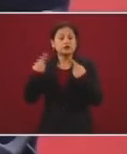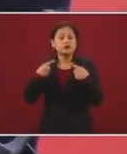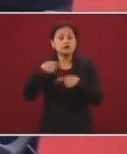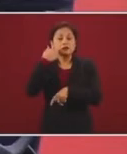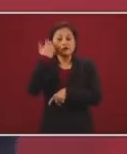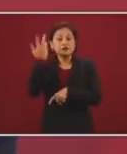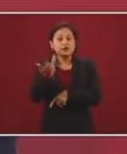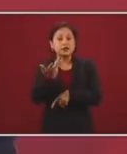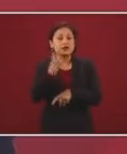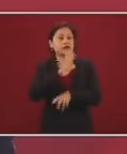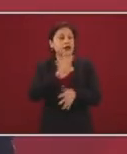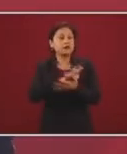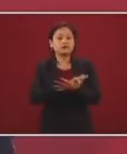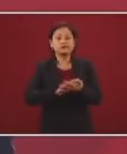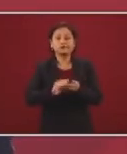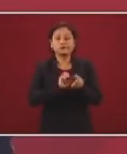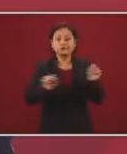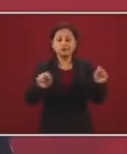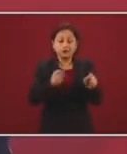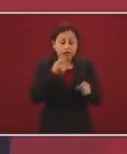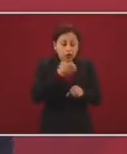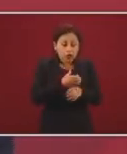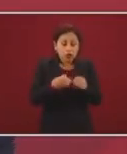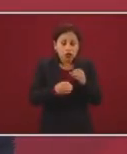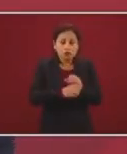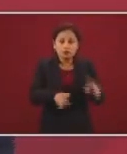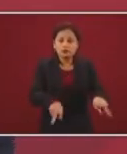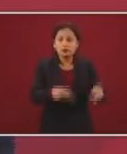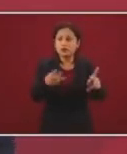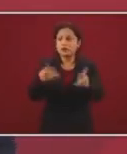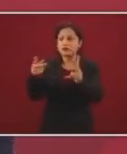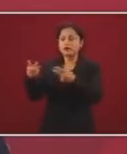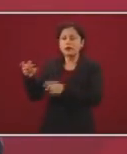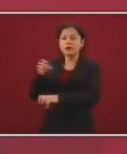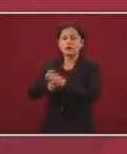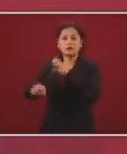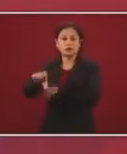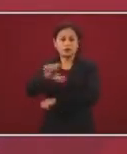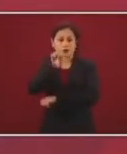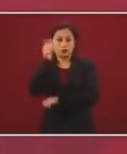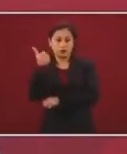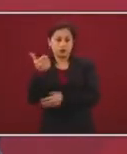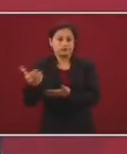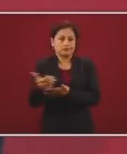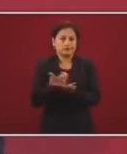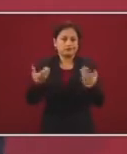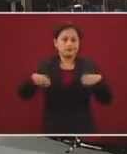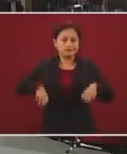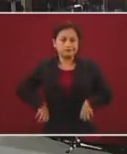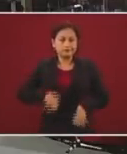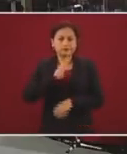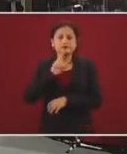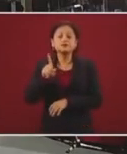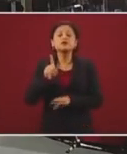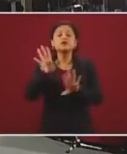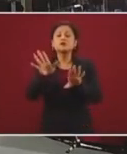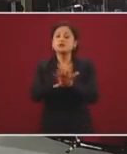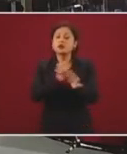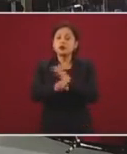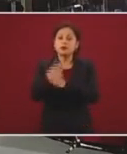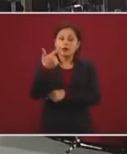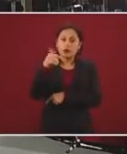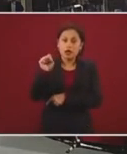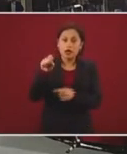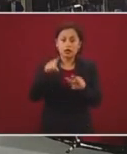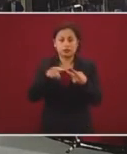El presidente de la República, Andrés Manuel López Obrador, durante la rueda de prensa matutina en Palacio Nacional de este lunes, aseveró que si hay